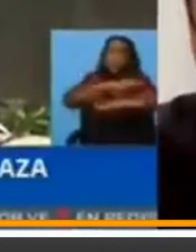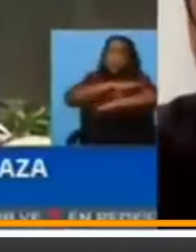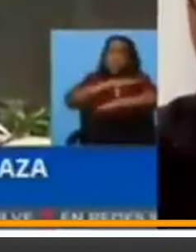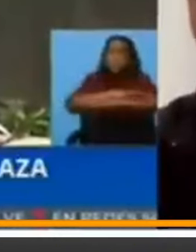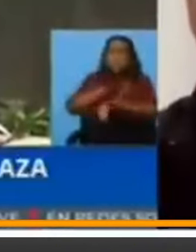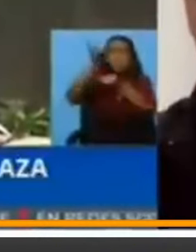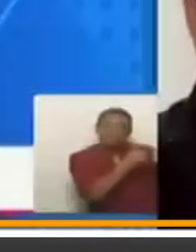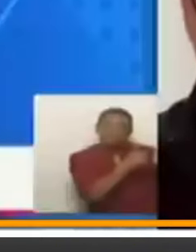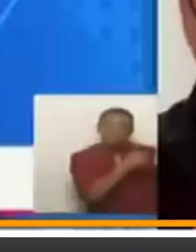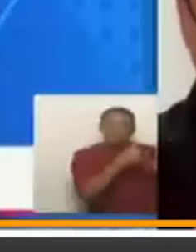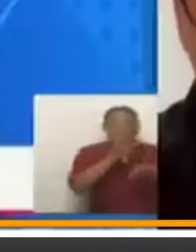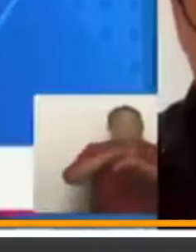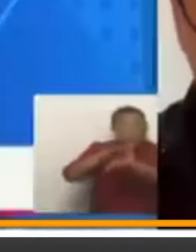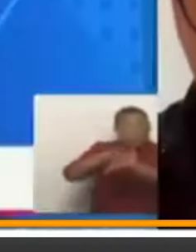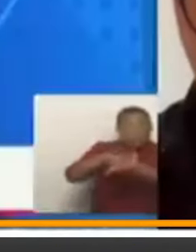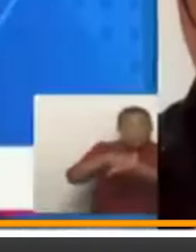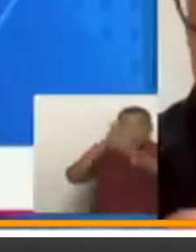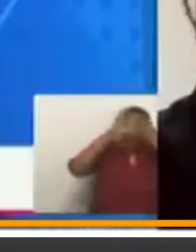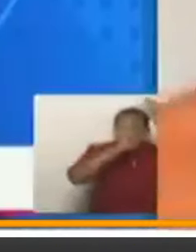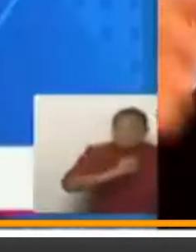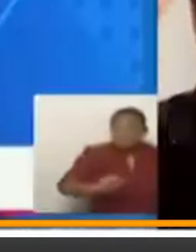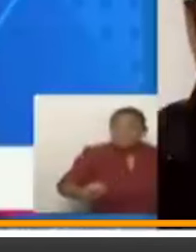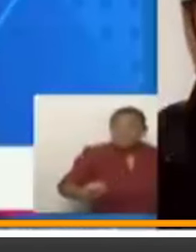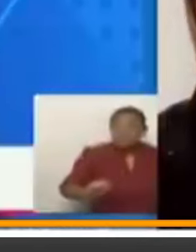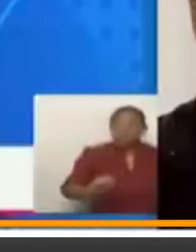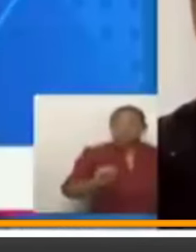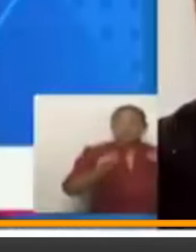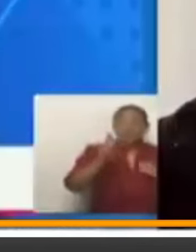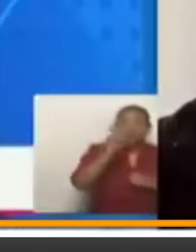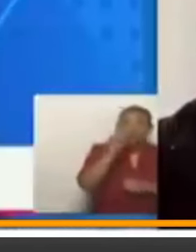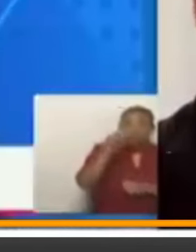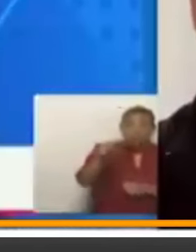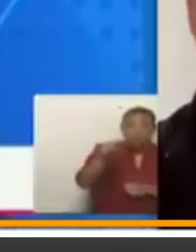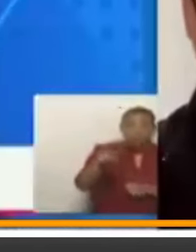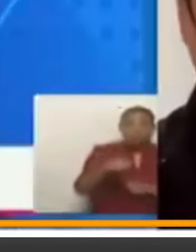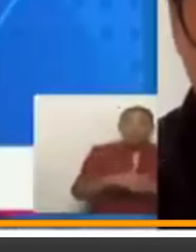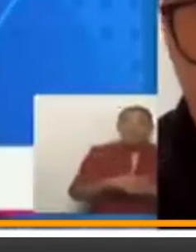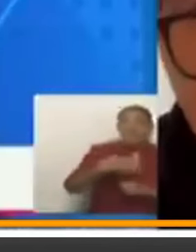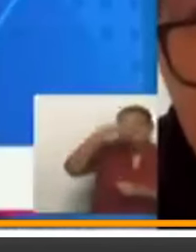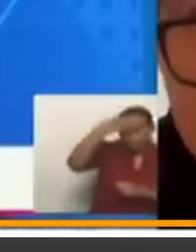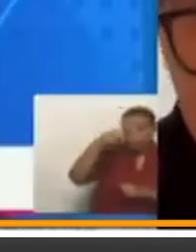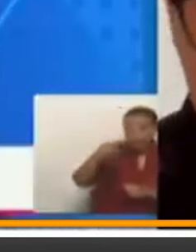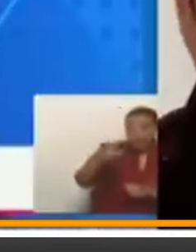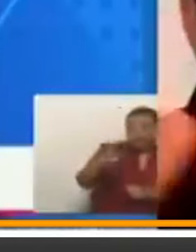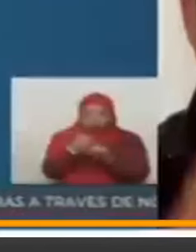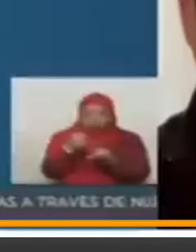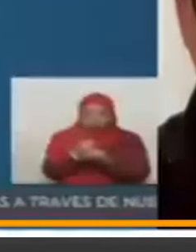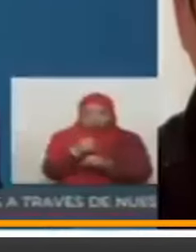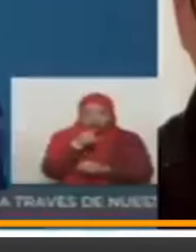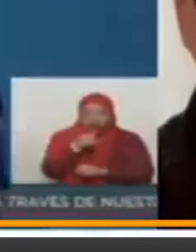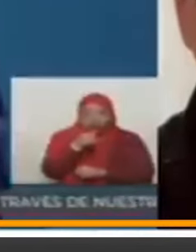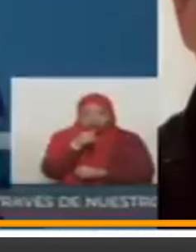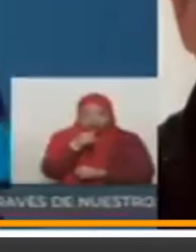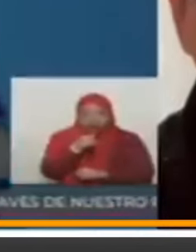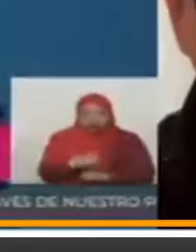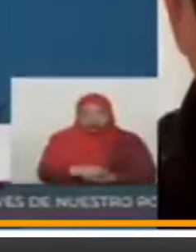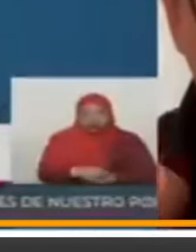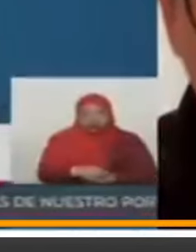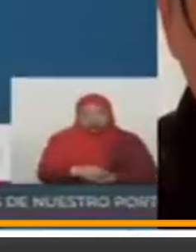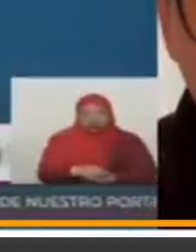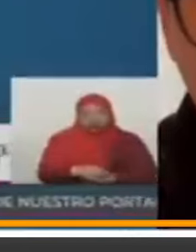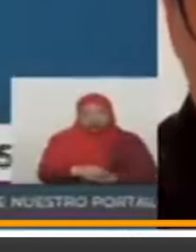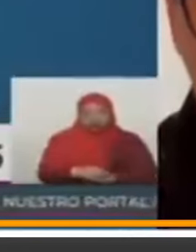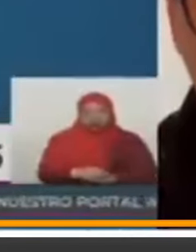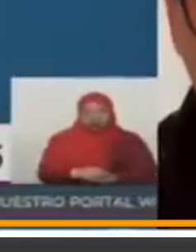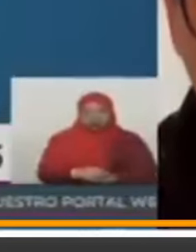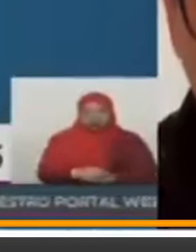lo que ocurrió el 29 de julio, un día después del fraude, en donde los sectores populares salieron de manera masiva, fueron